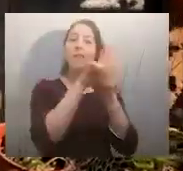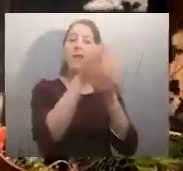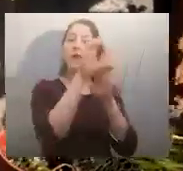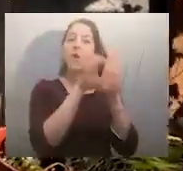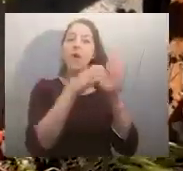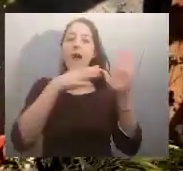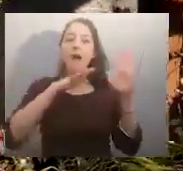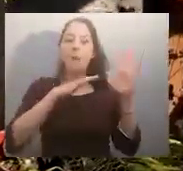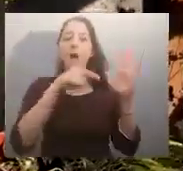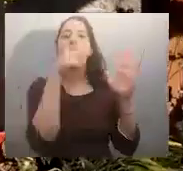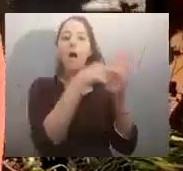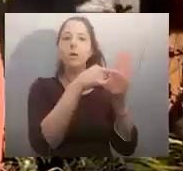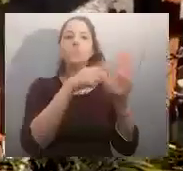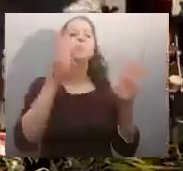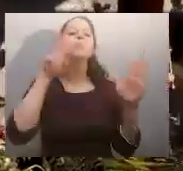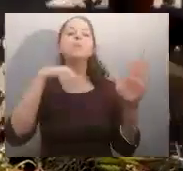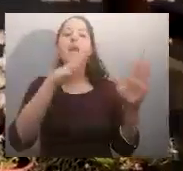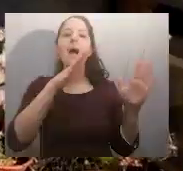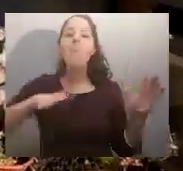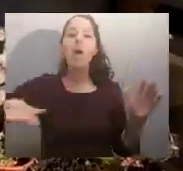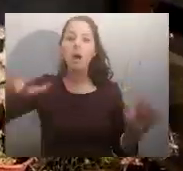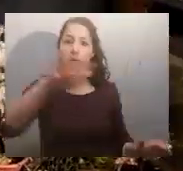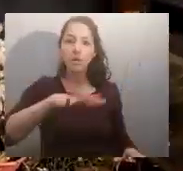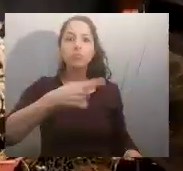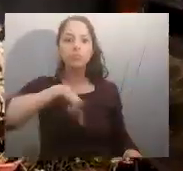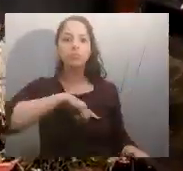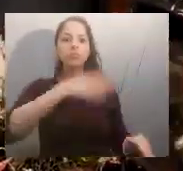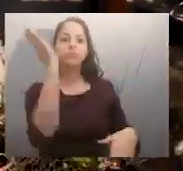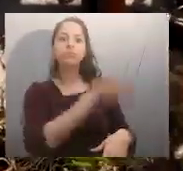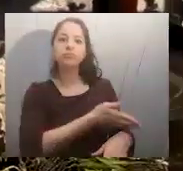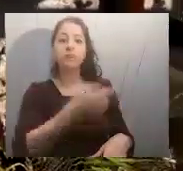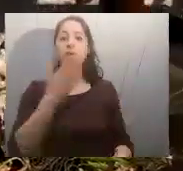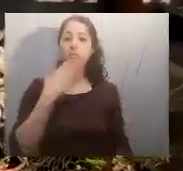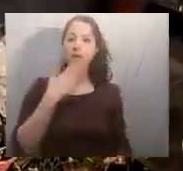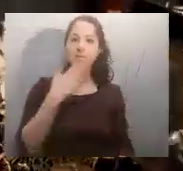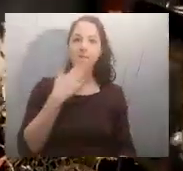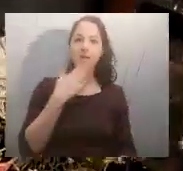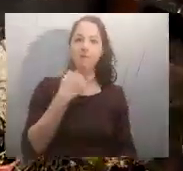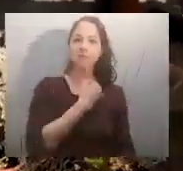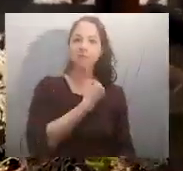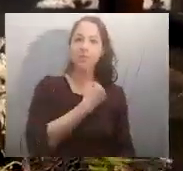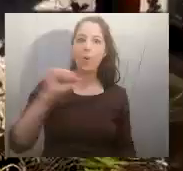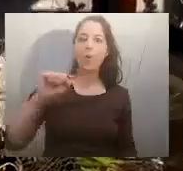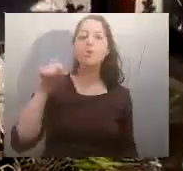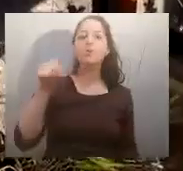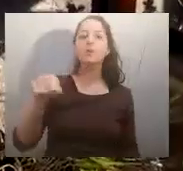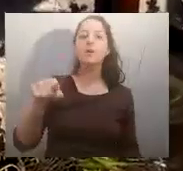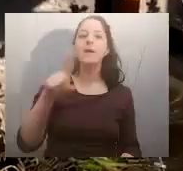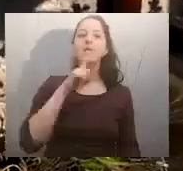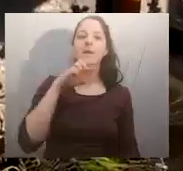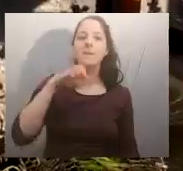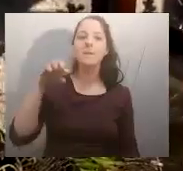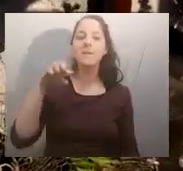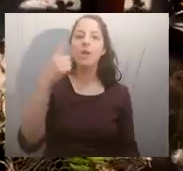agua a los territorios, luchamos por el rechazo al TPP-11 y al uso de plaguicidas y transgénicos que exponen